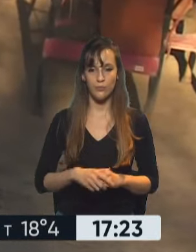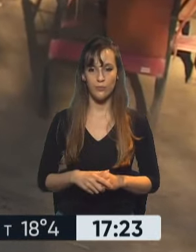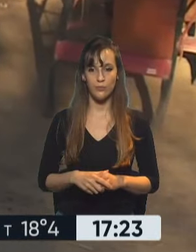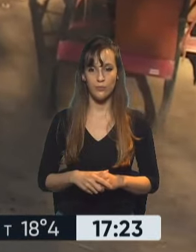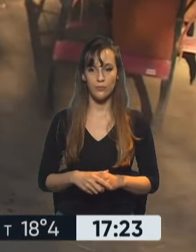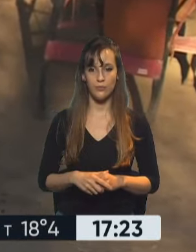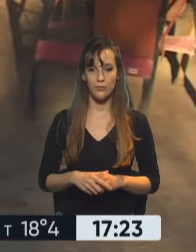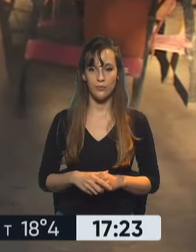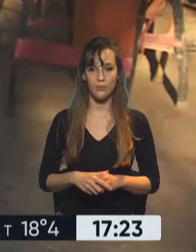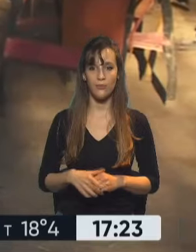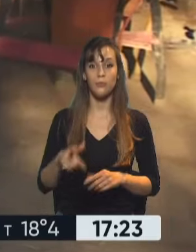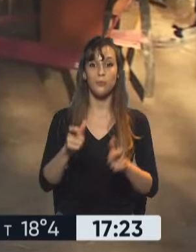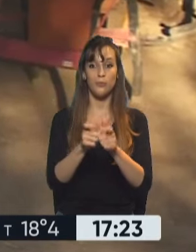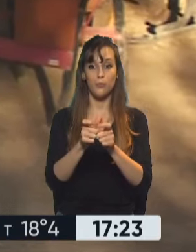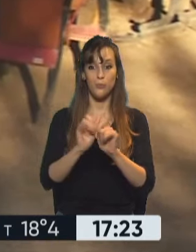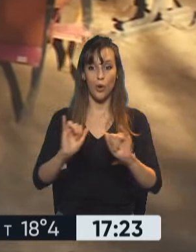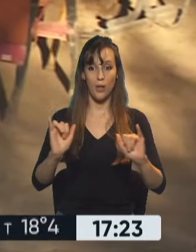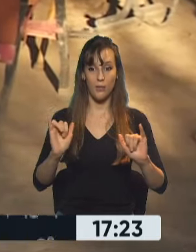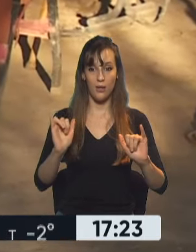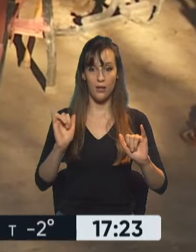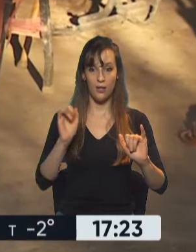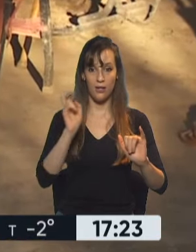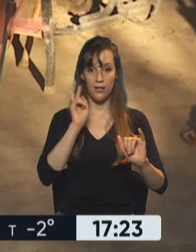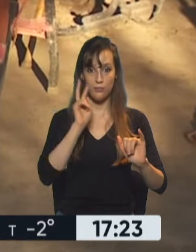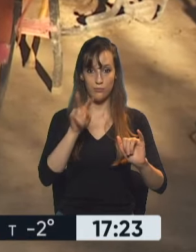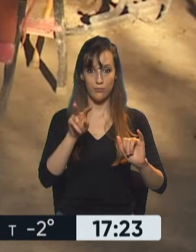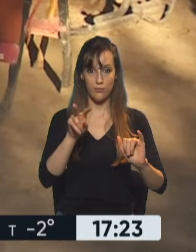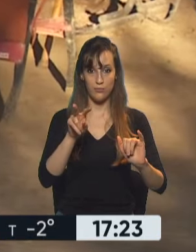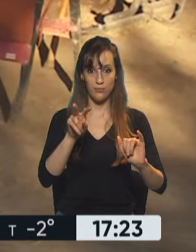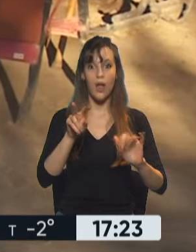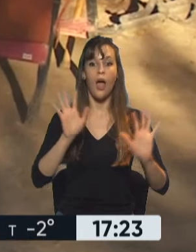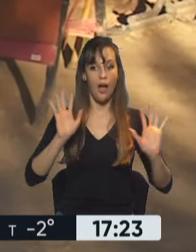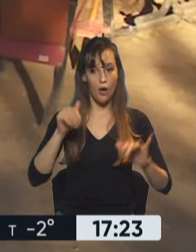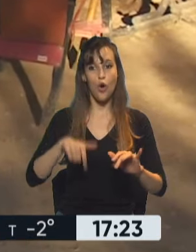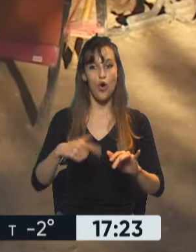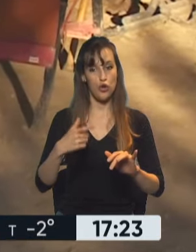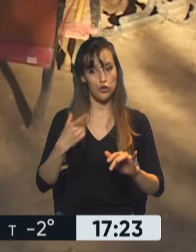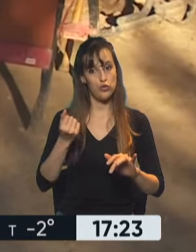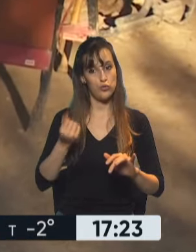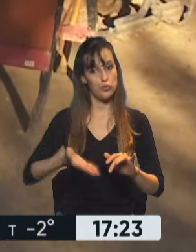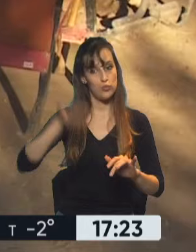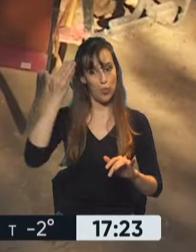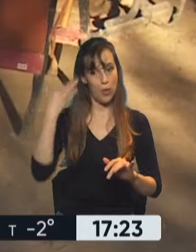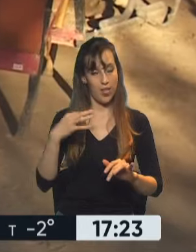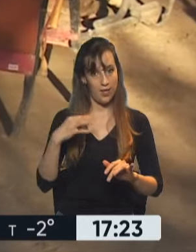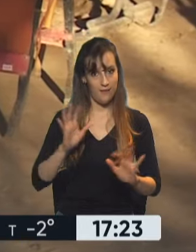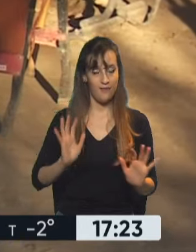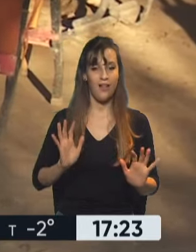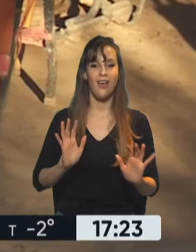Está mirando, sí, está mirando el programa. O sea que aumentó el precio, porque hoy el bombo de él salió en televisión. Televisión. O sea, ¿cómo se